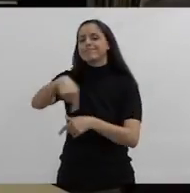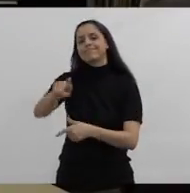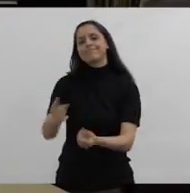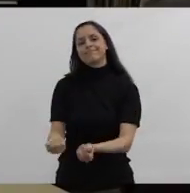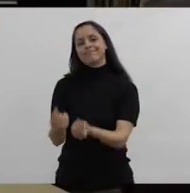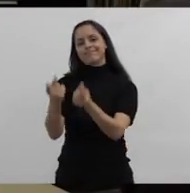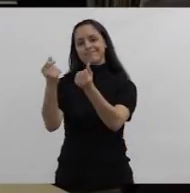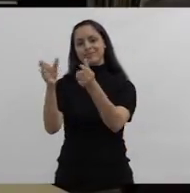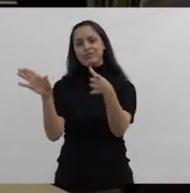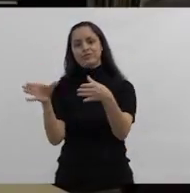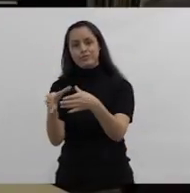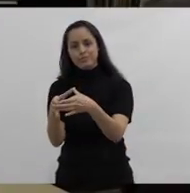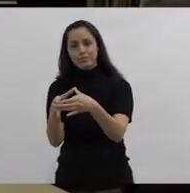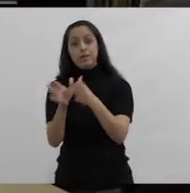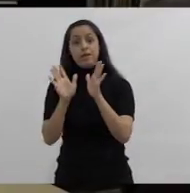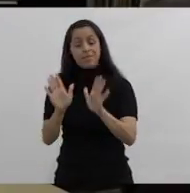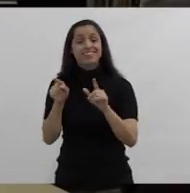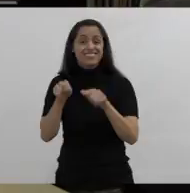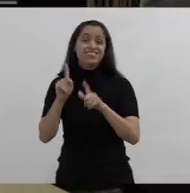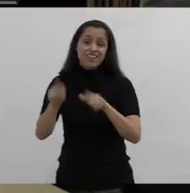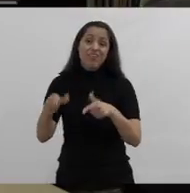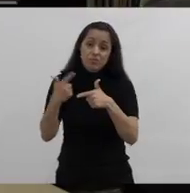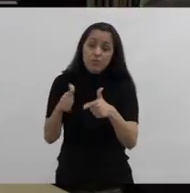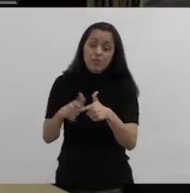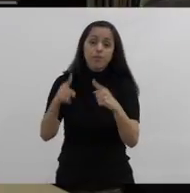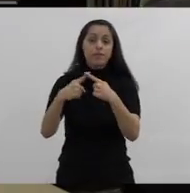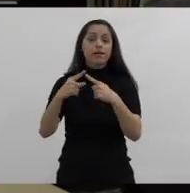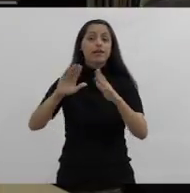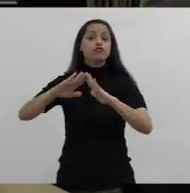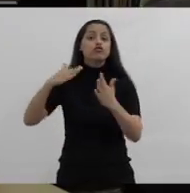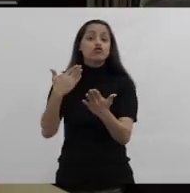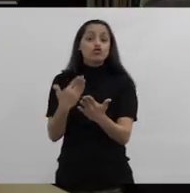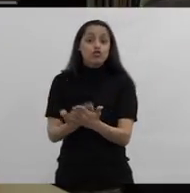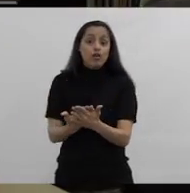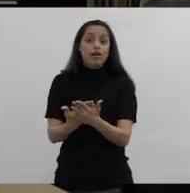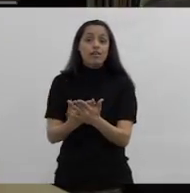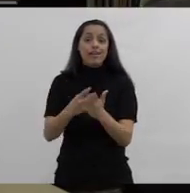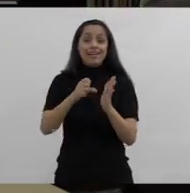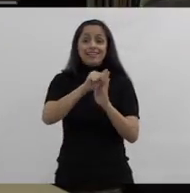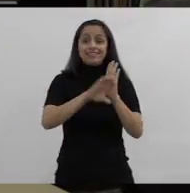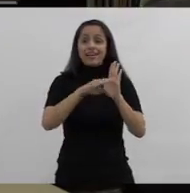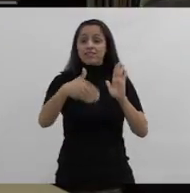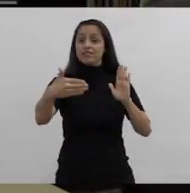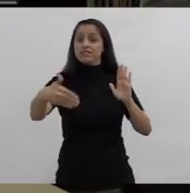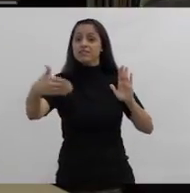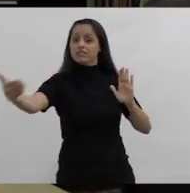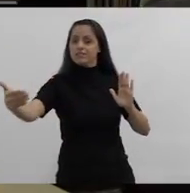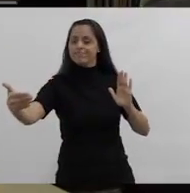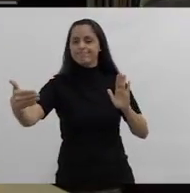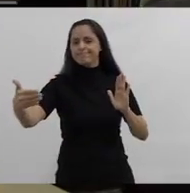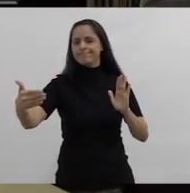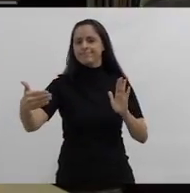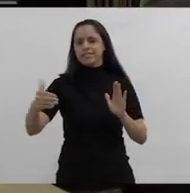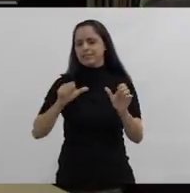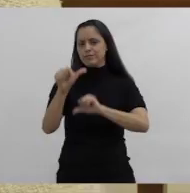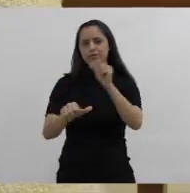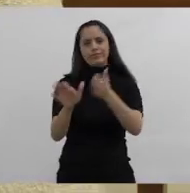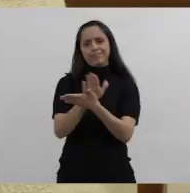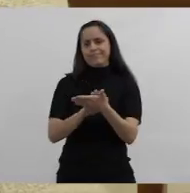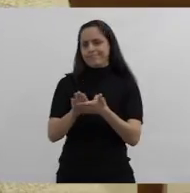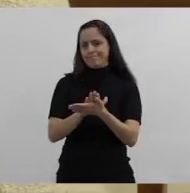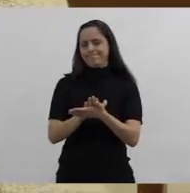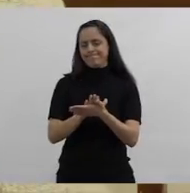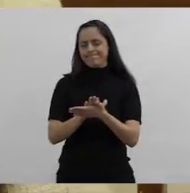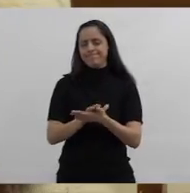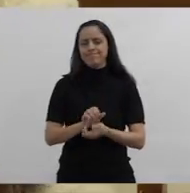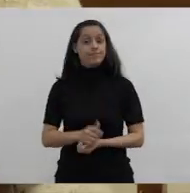ese paradigma. Y yo siempre digo que tenemos un problema serio porque tenemos escuelas del siglo XIX, docentes del siglo XX, pero alumnos del siglo